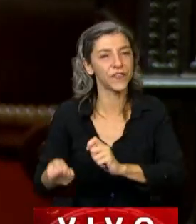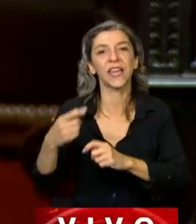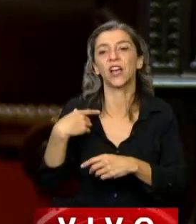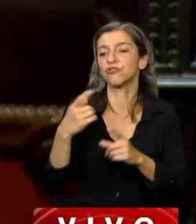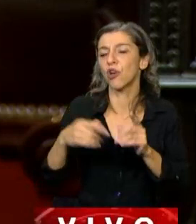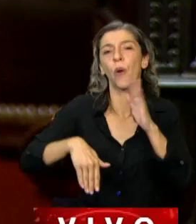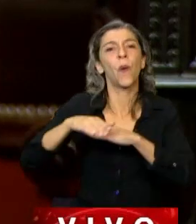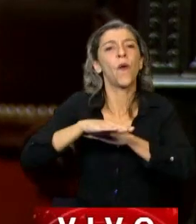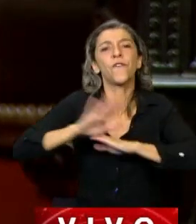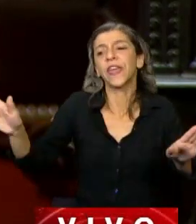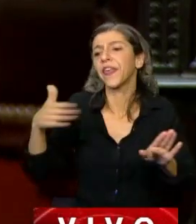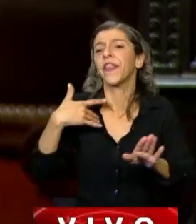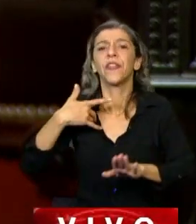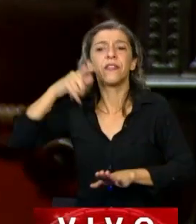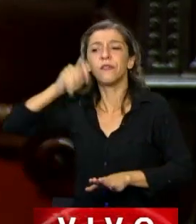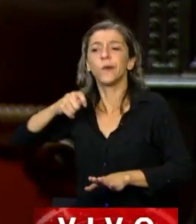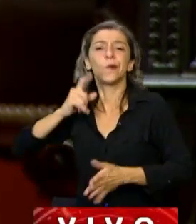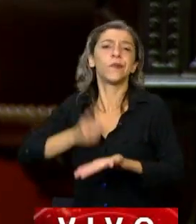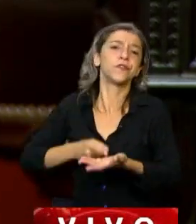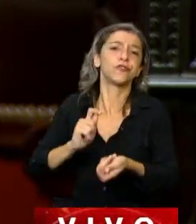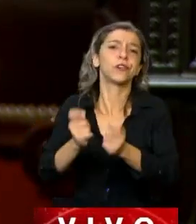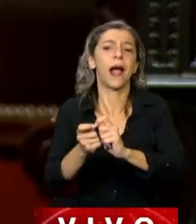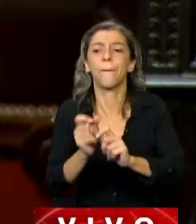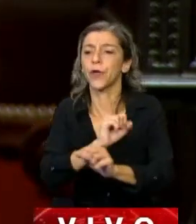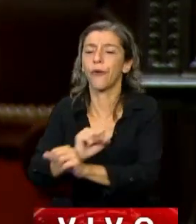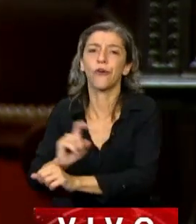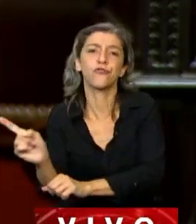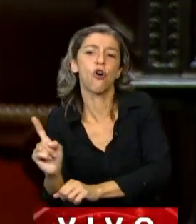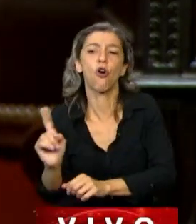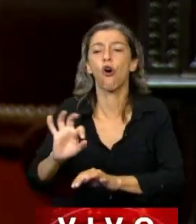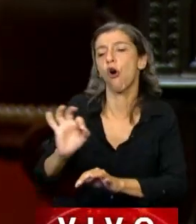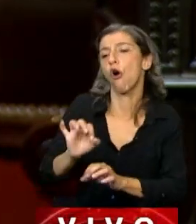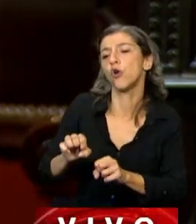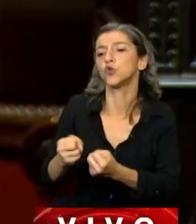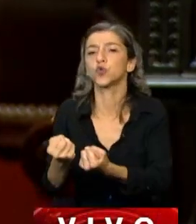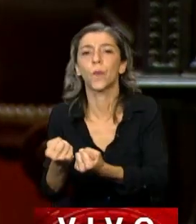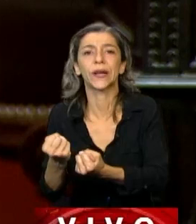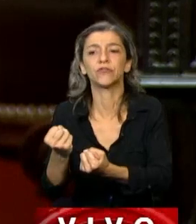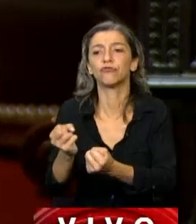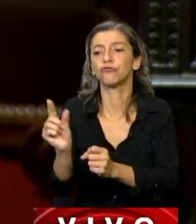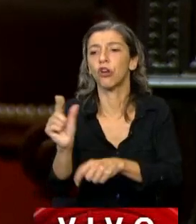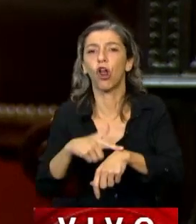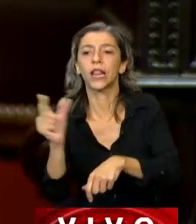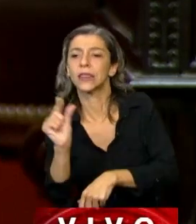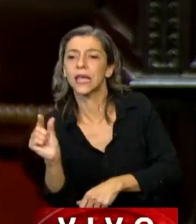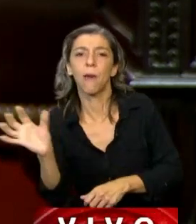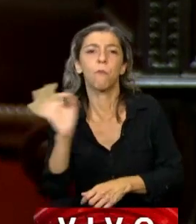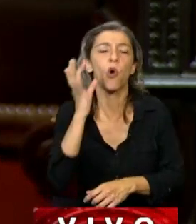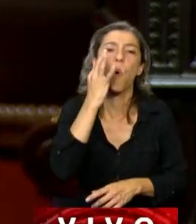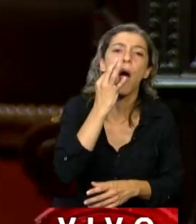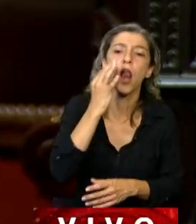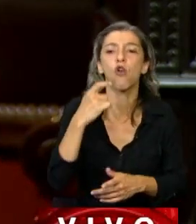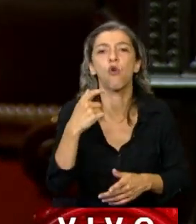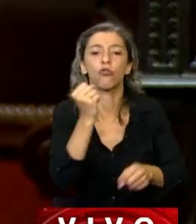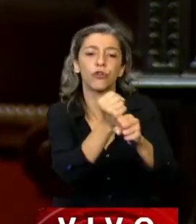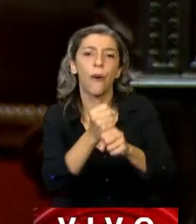interpretación de un juez cambie por trabajo comunitario o por suspensión la pena o la sanción de arresto y eliminar